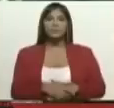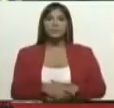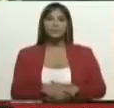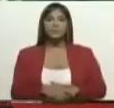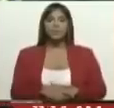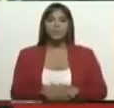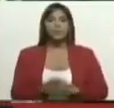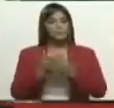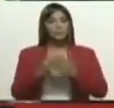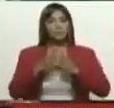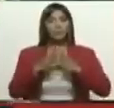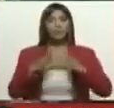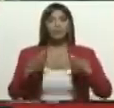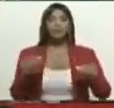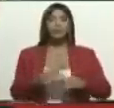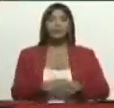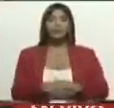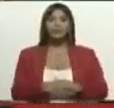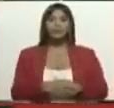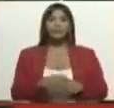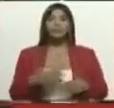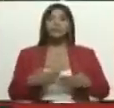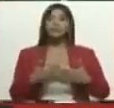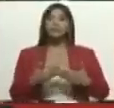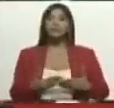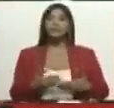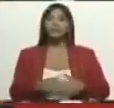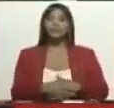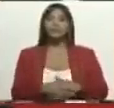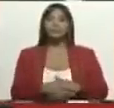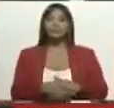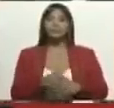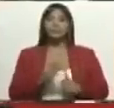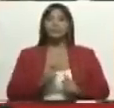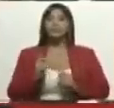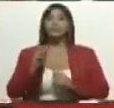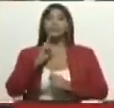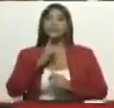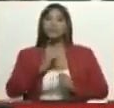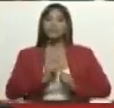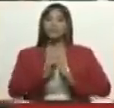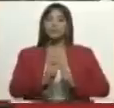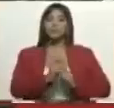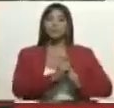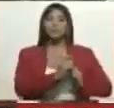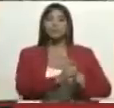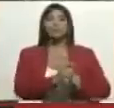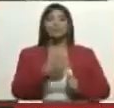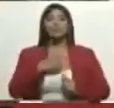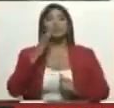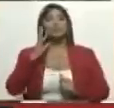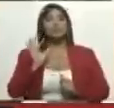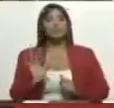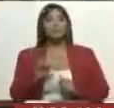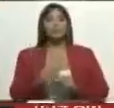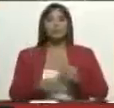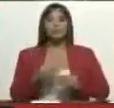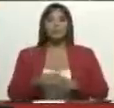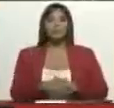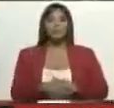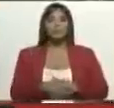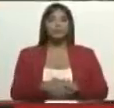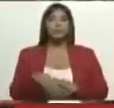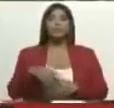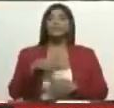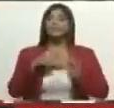Así que quienes han entregado sus cargos, creo que deben ser, a la